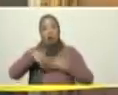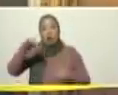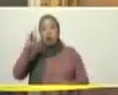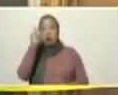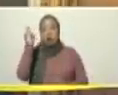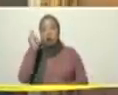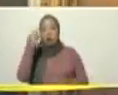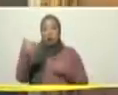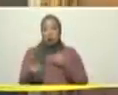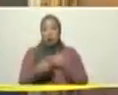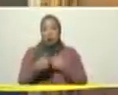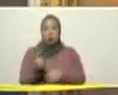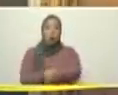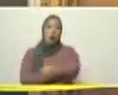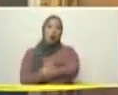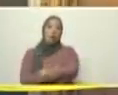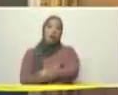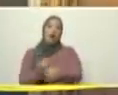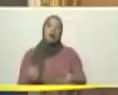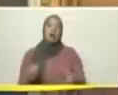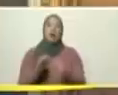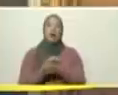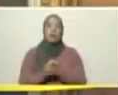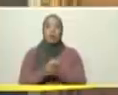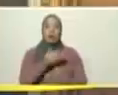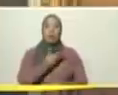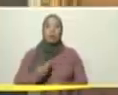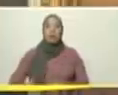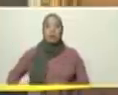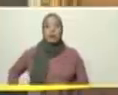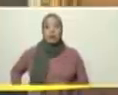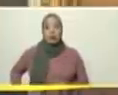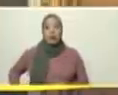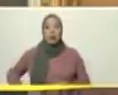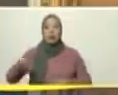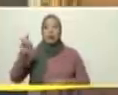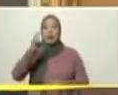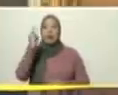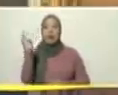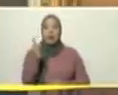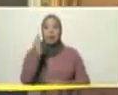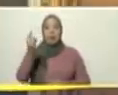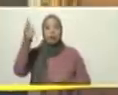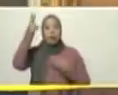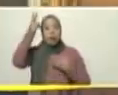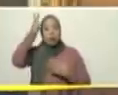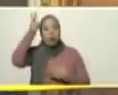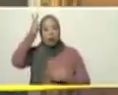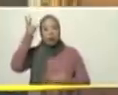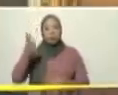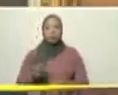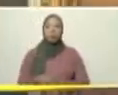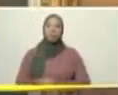contra nuestro hermano presidente Evo Morales Ayma.